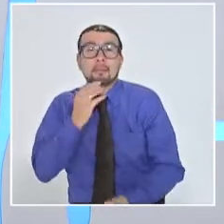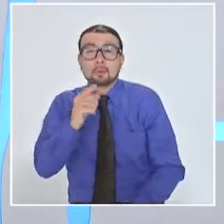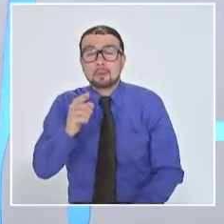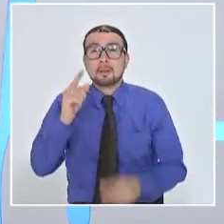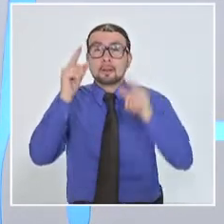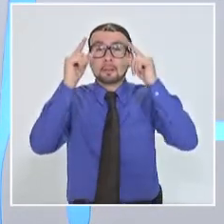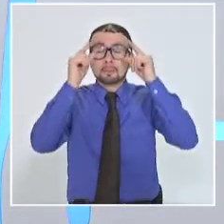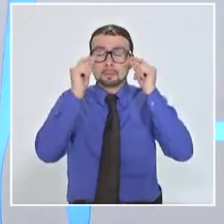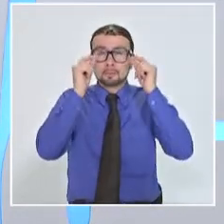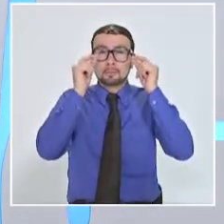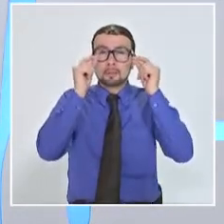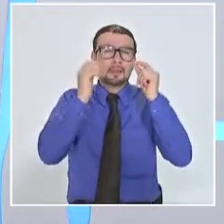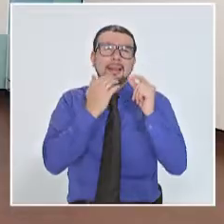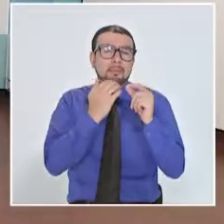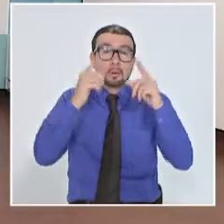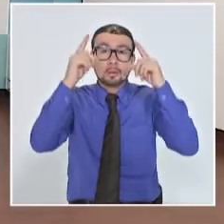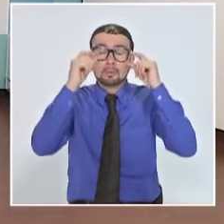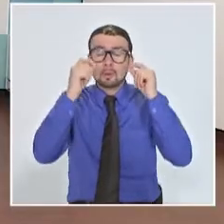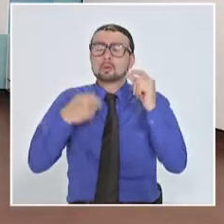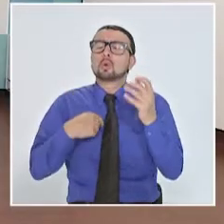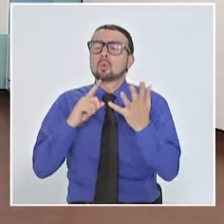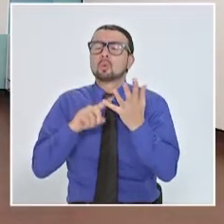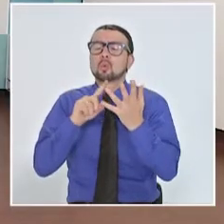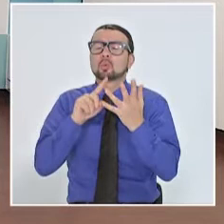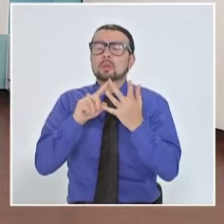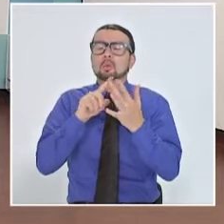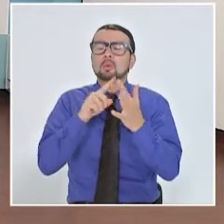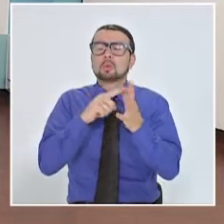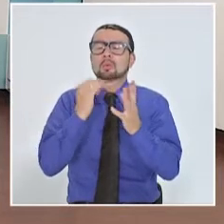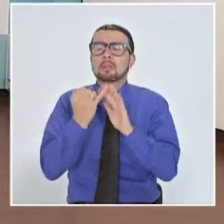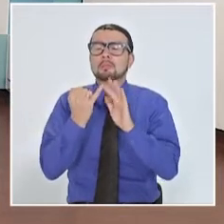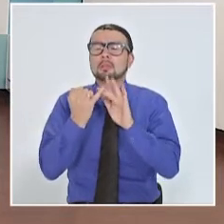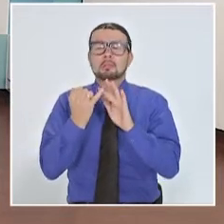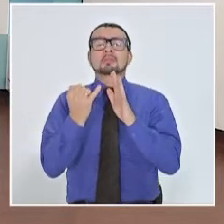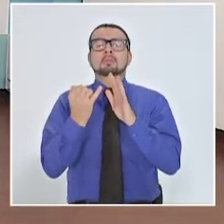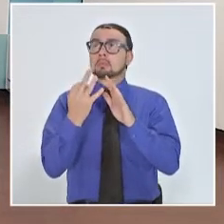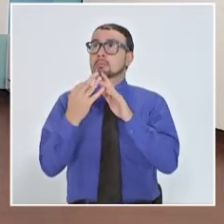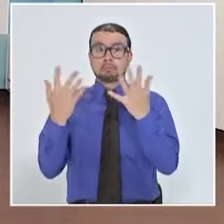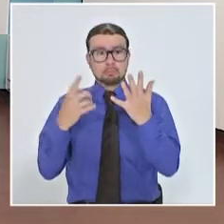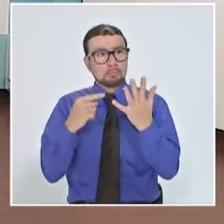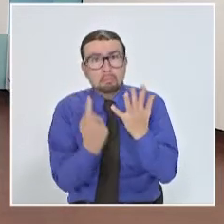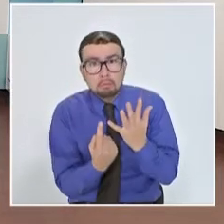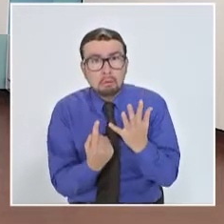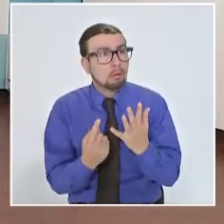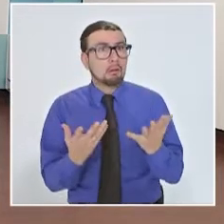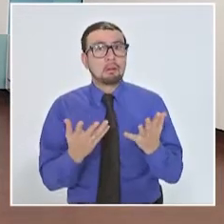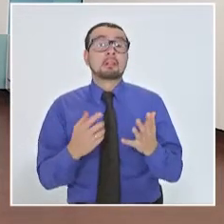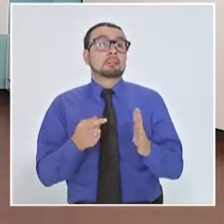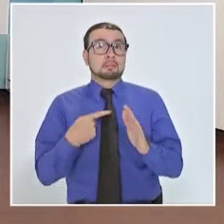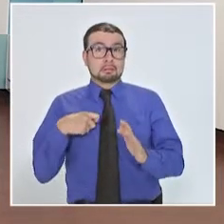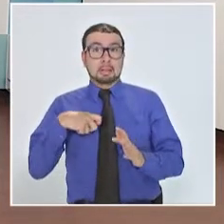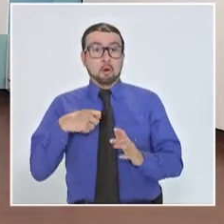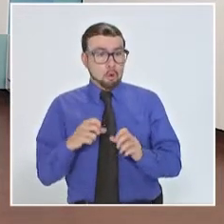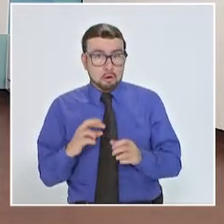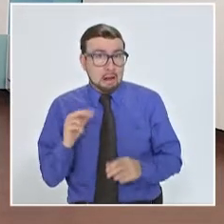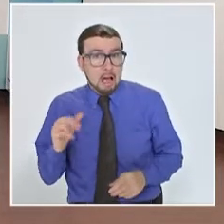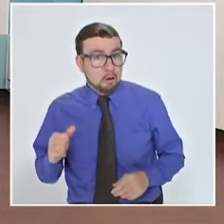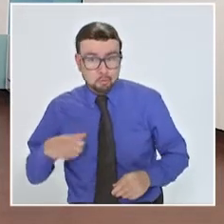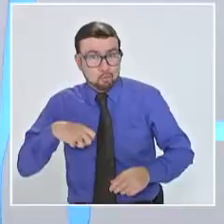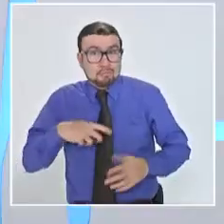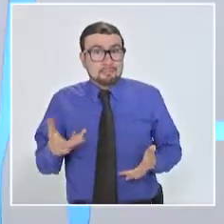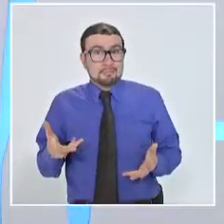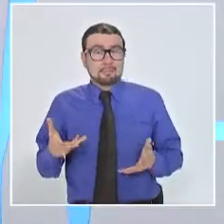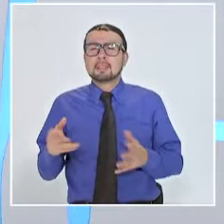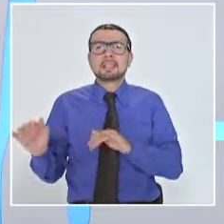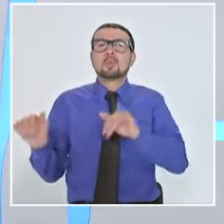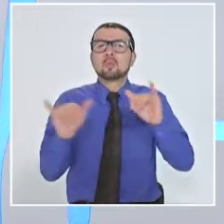esto es un ejemplo y cuento mis dedos, 1, 2, 3, 4, 5 y me aparece un sexto, yo digo, Dios mío, tengo algo raro en las manos. Lo mismo